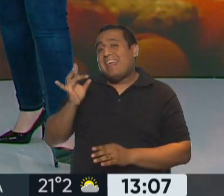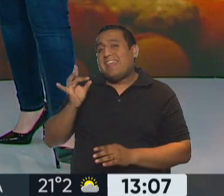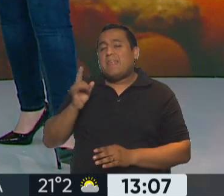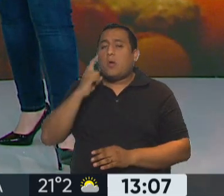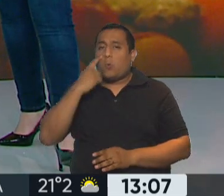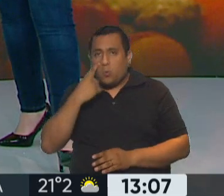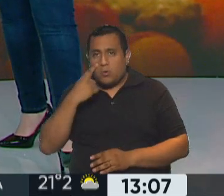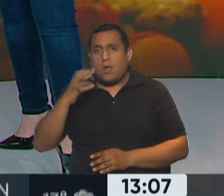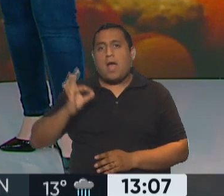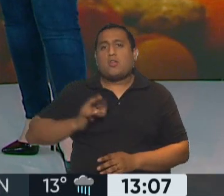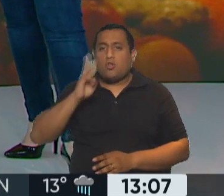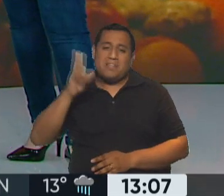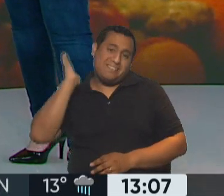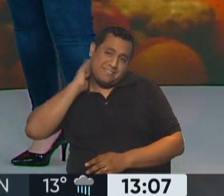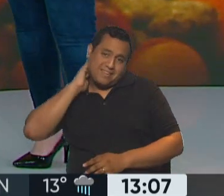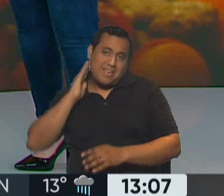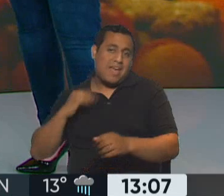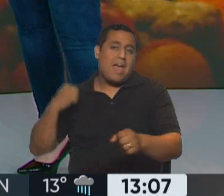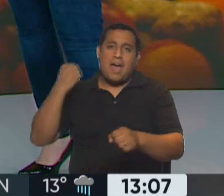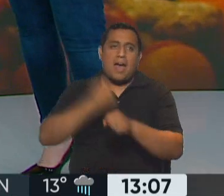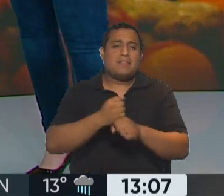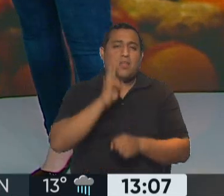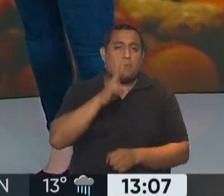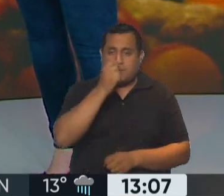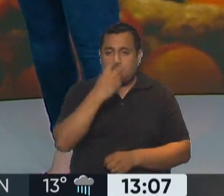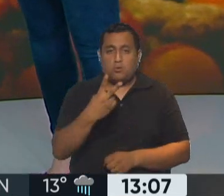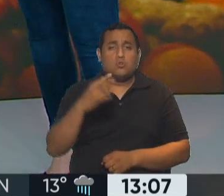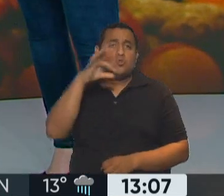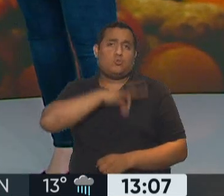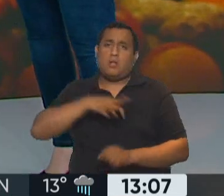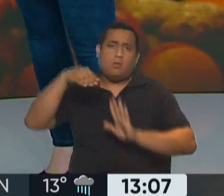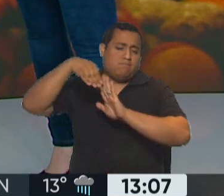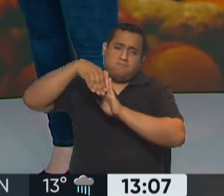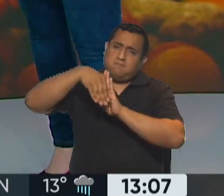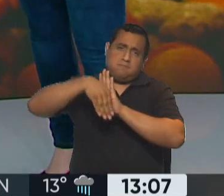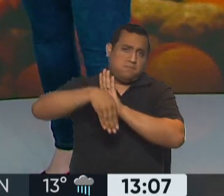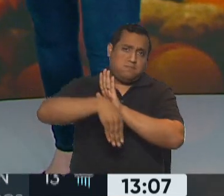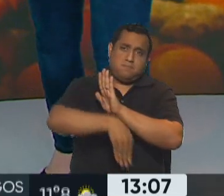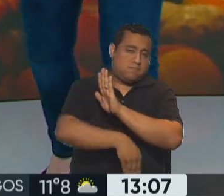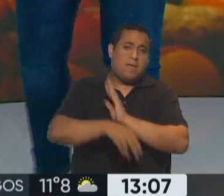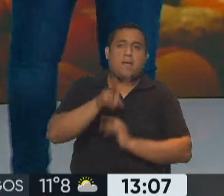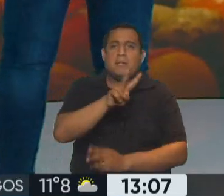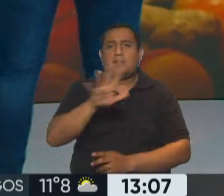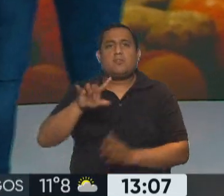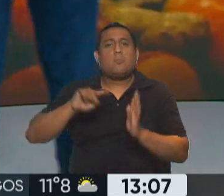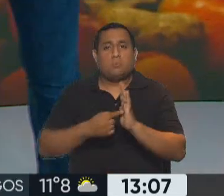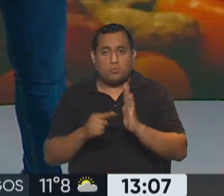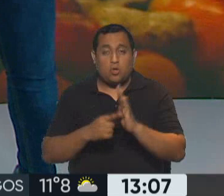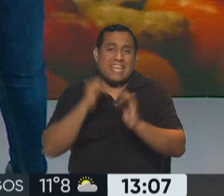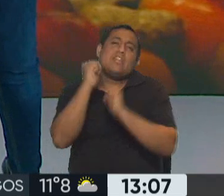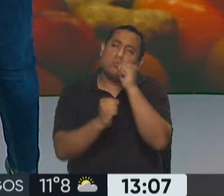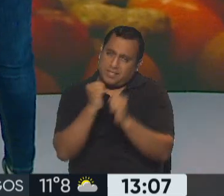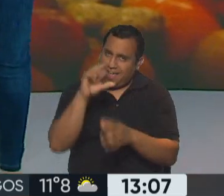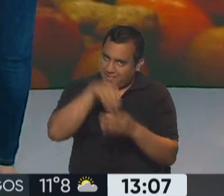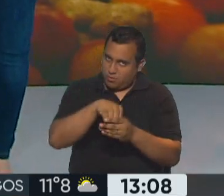desde junio del 2016 hasta el 2022 el salario está cayendo prácticamente 25 puntos en la industria,